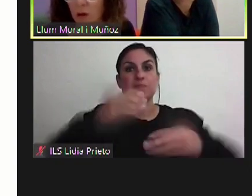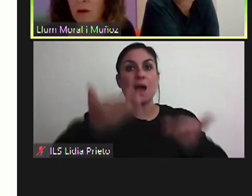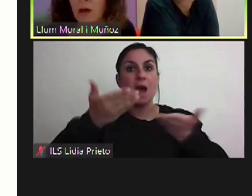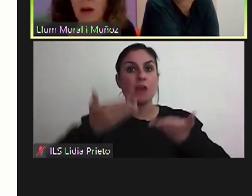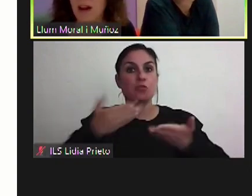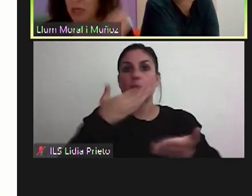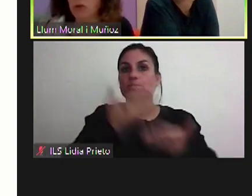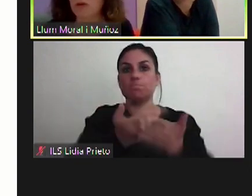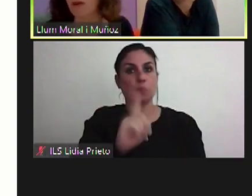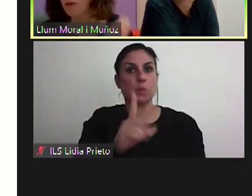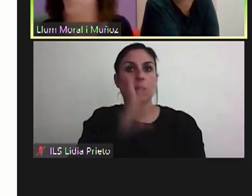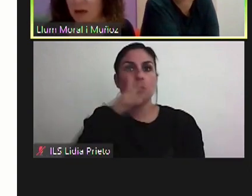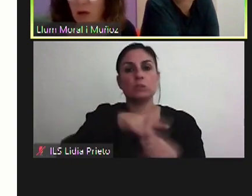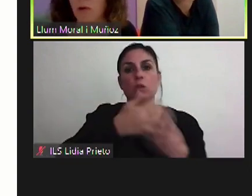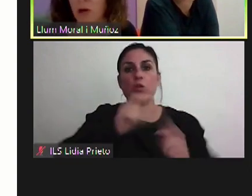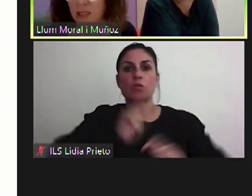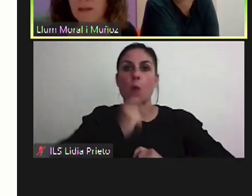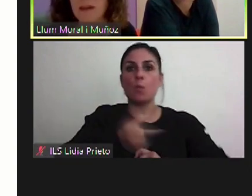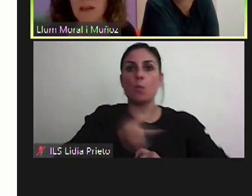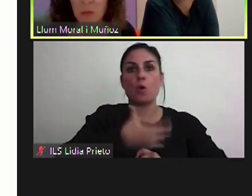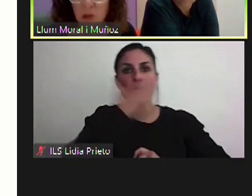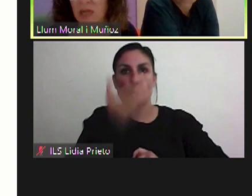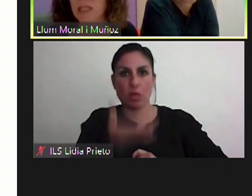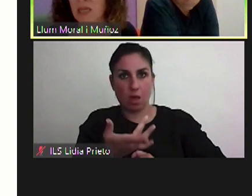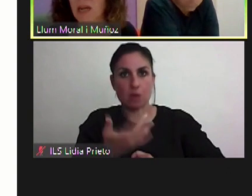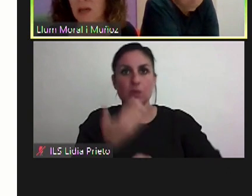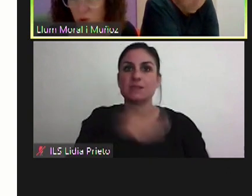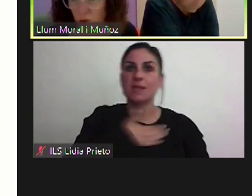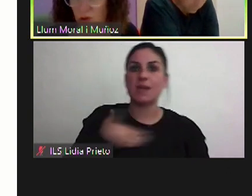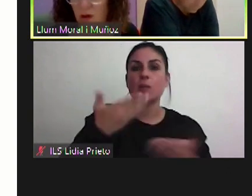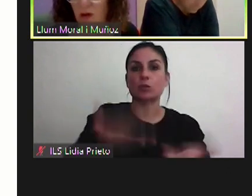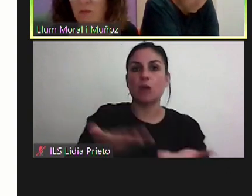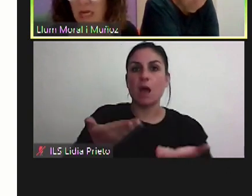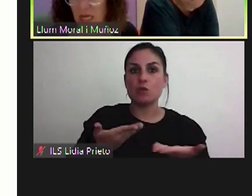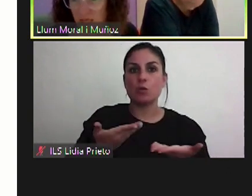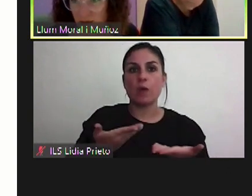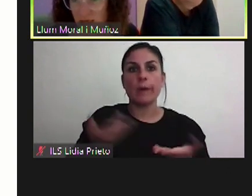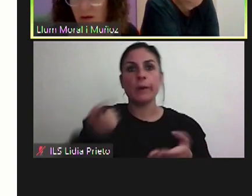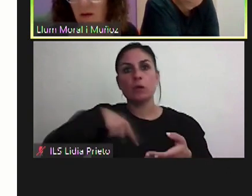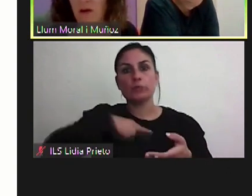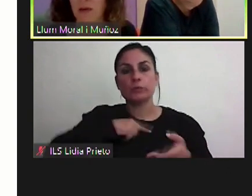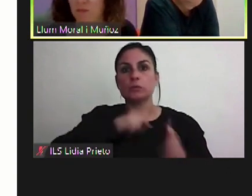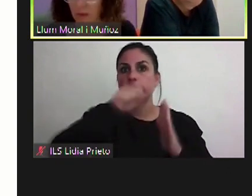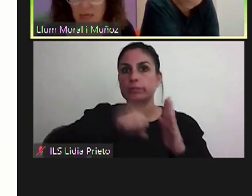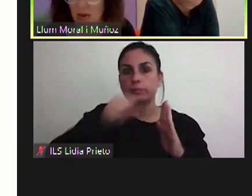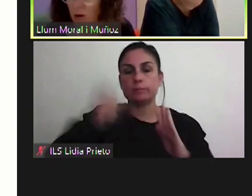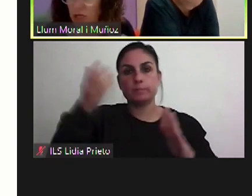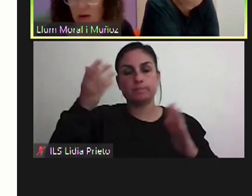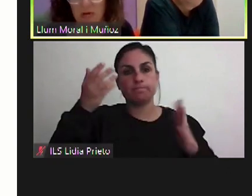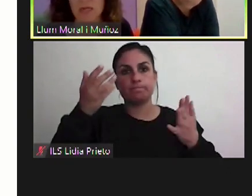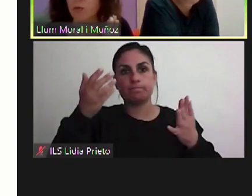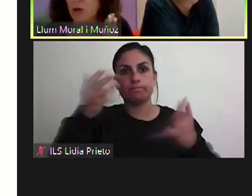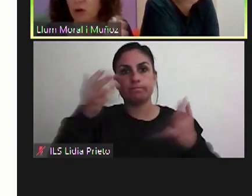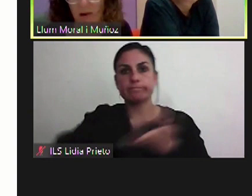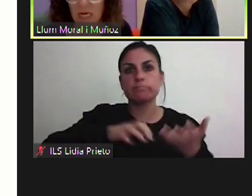la situación, la pedimos de alguna forma tan rocambolesca, pero si alguien se dirige a nosotros para decir que ya no